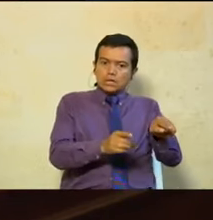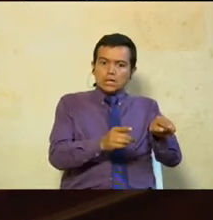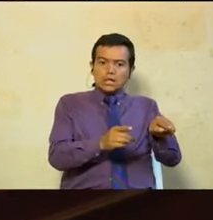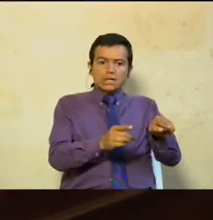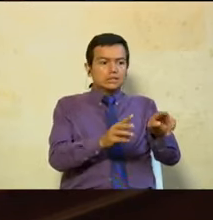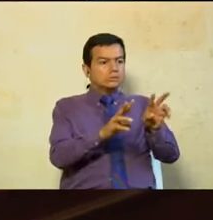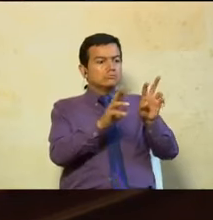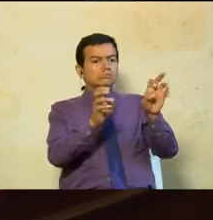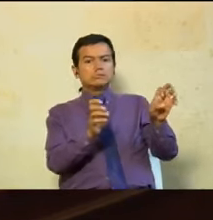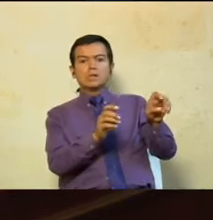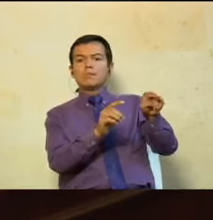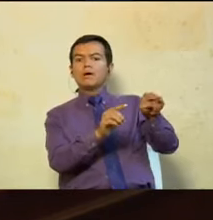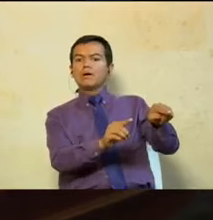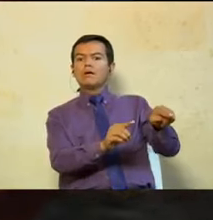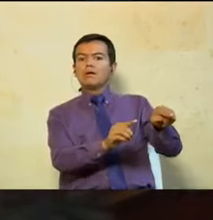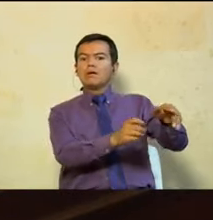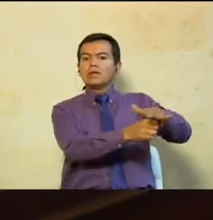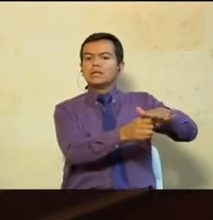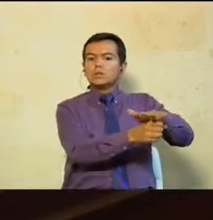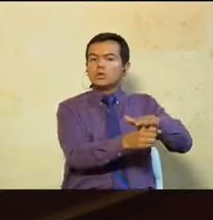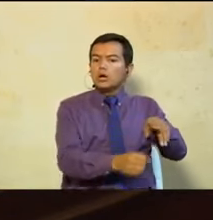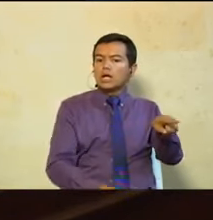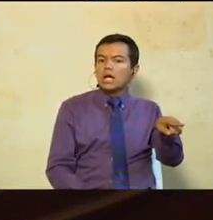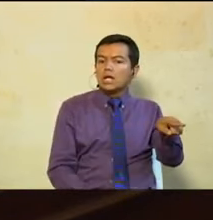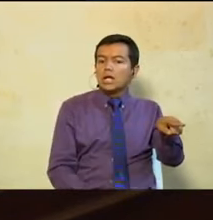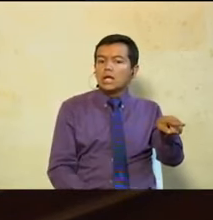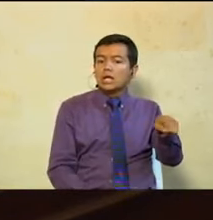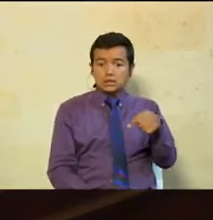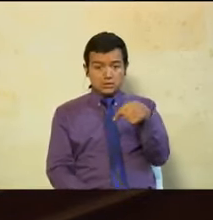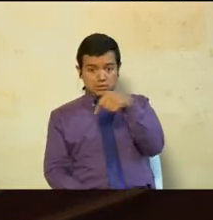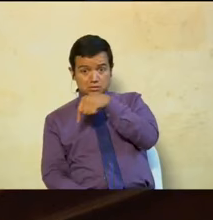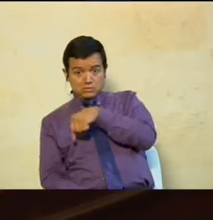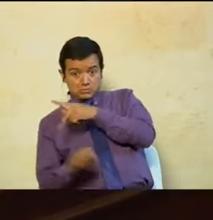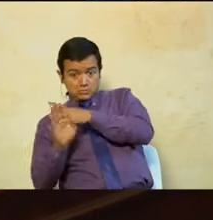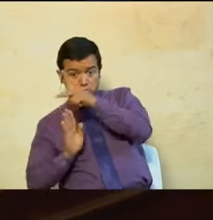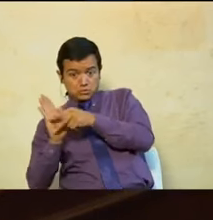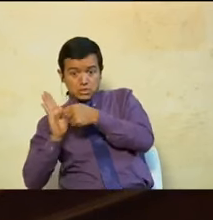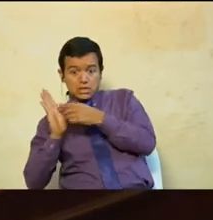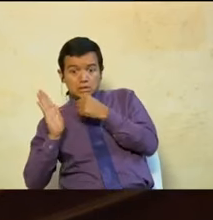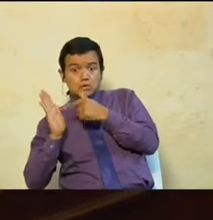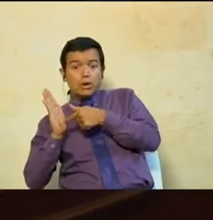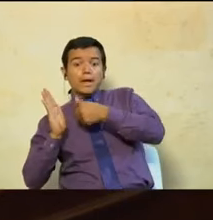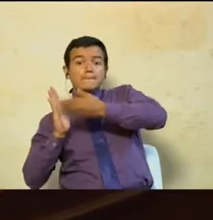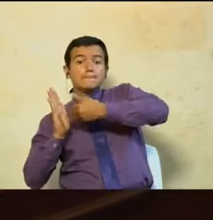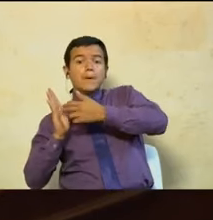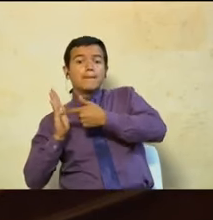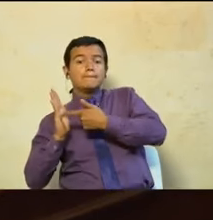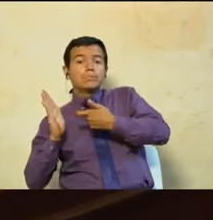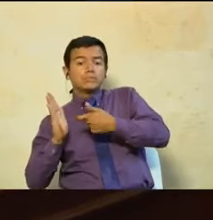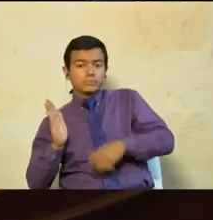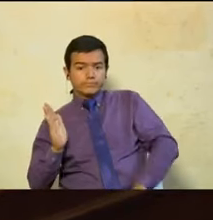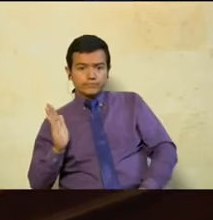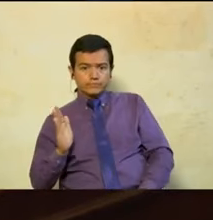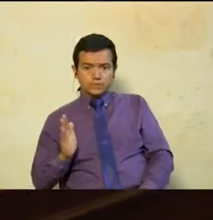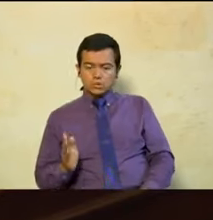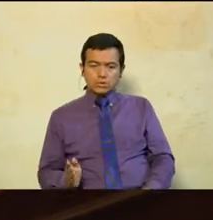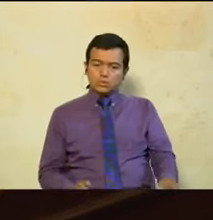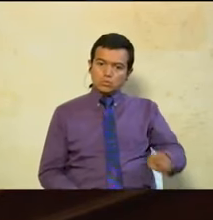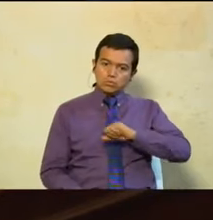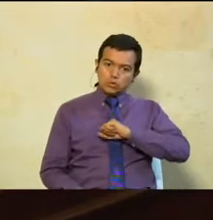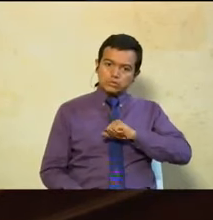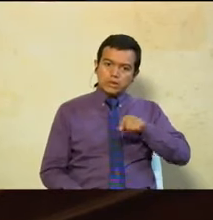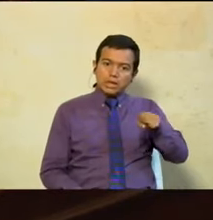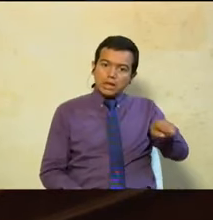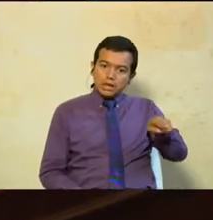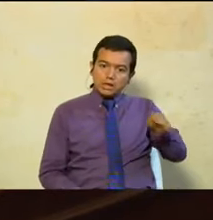habla por aquí para resolver una situación tan crítica no puede ser posible que un padre de familia que ha hecho